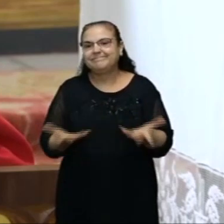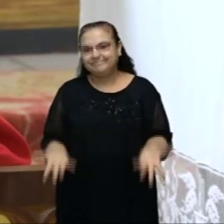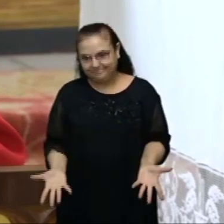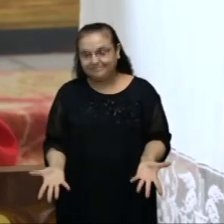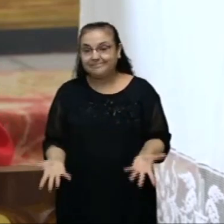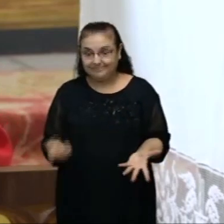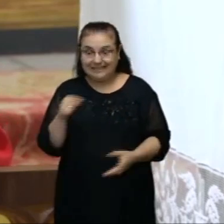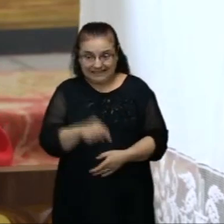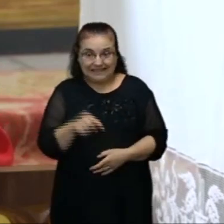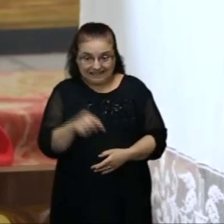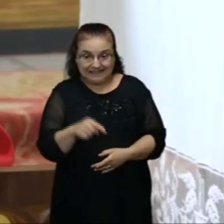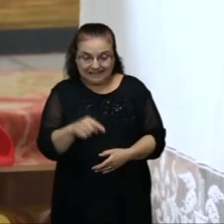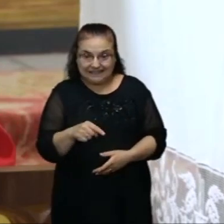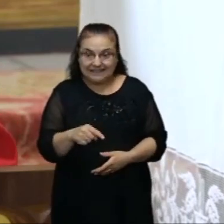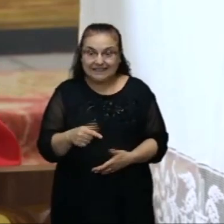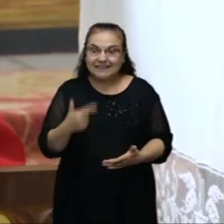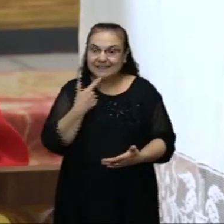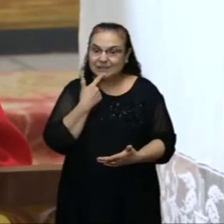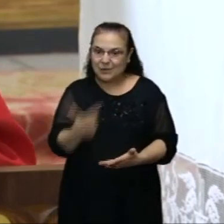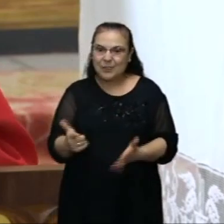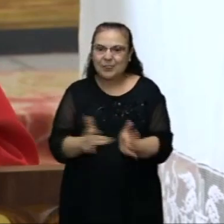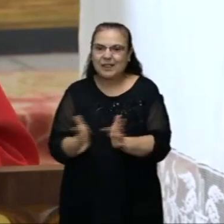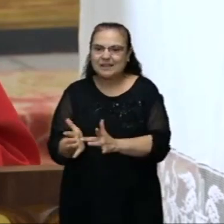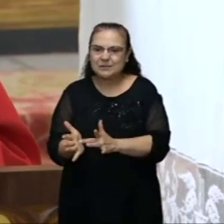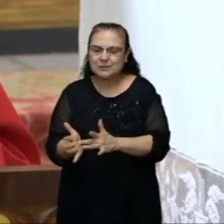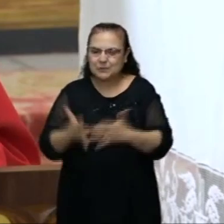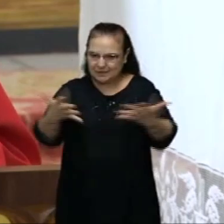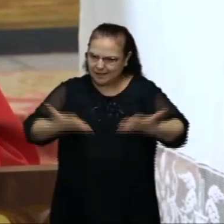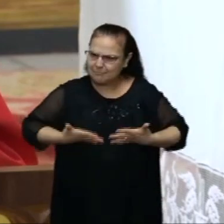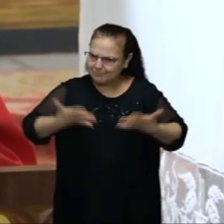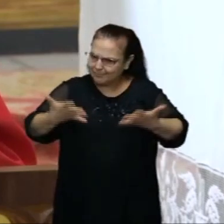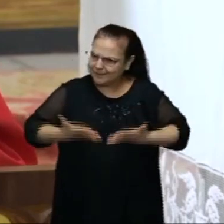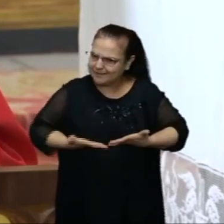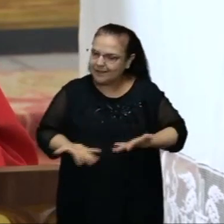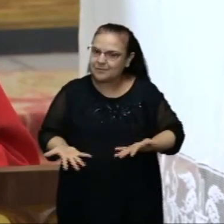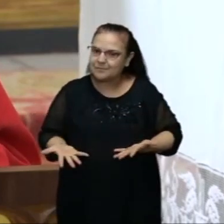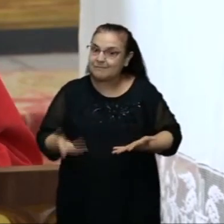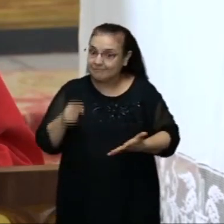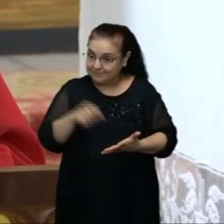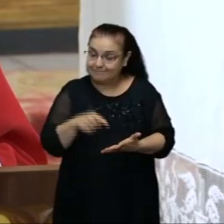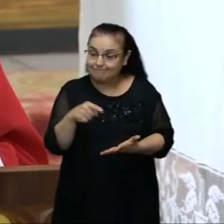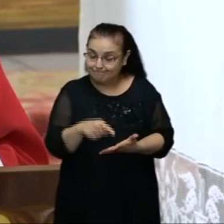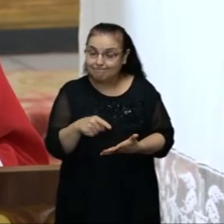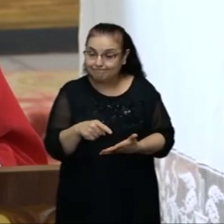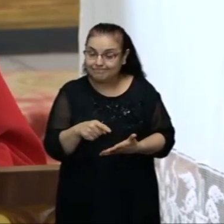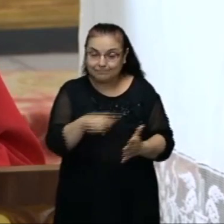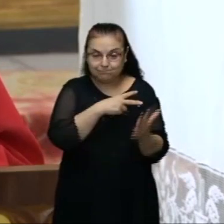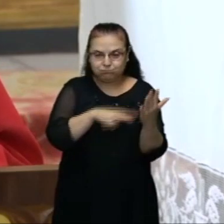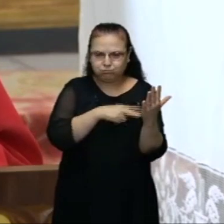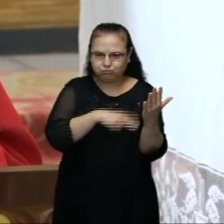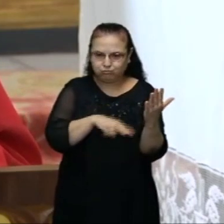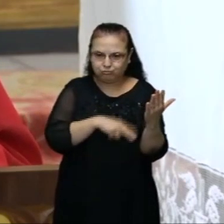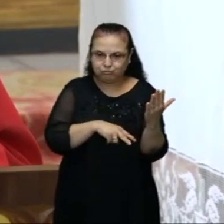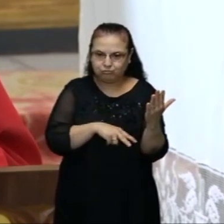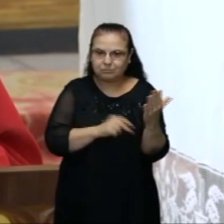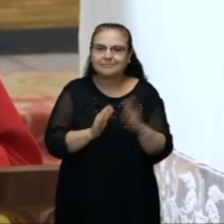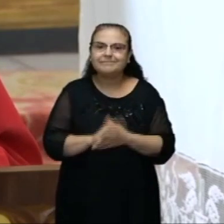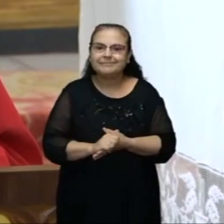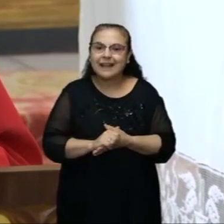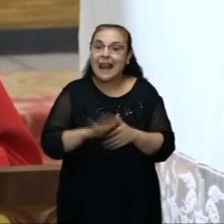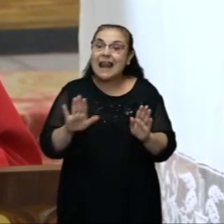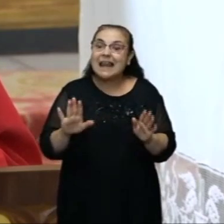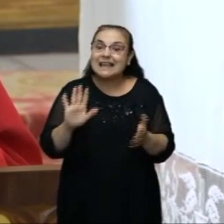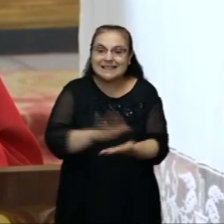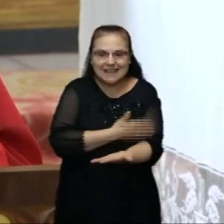invita Jesús y a eso es lo que también, en eso es lo que hemos estado leyendo en el